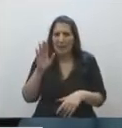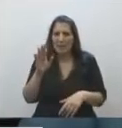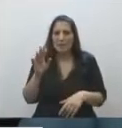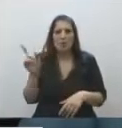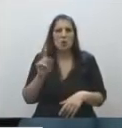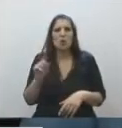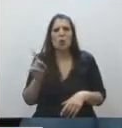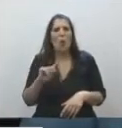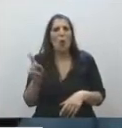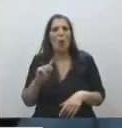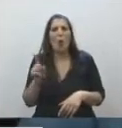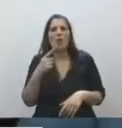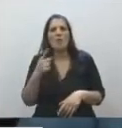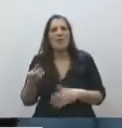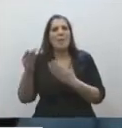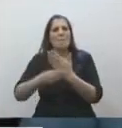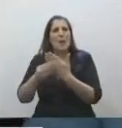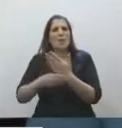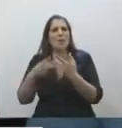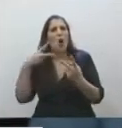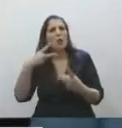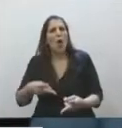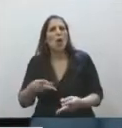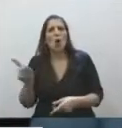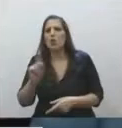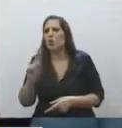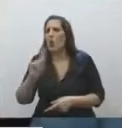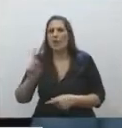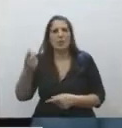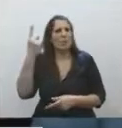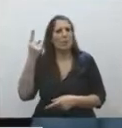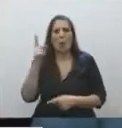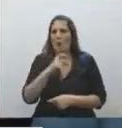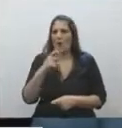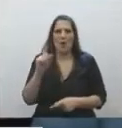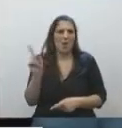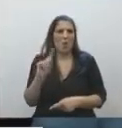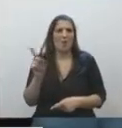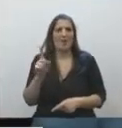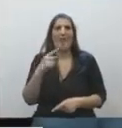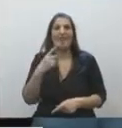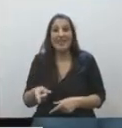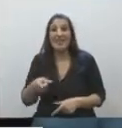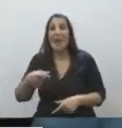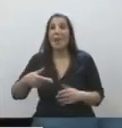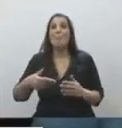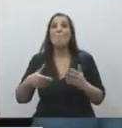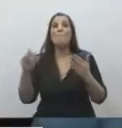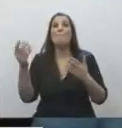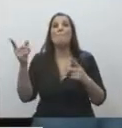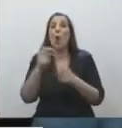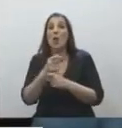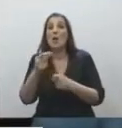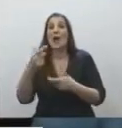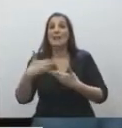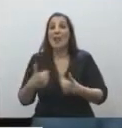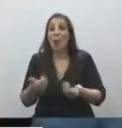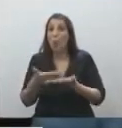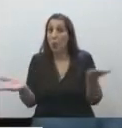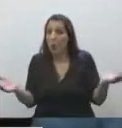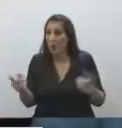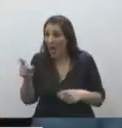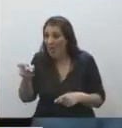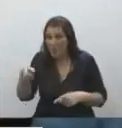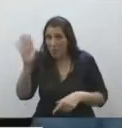Yo creo que no se va a tratar por una cuestión de especulación política nada más. Es decir, el presidente de la Nación me parece que banalizó mucho